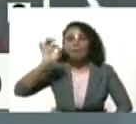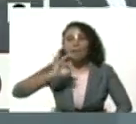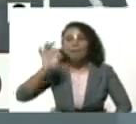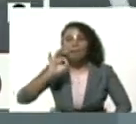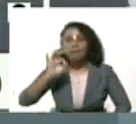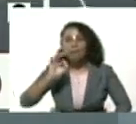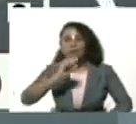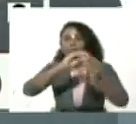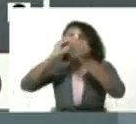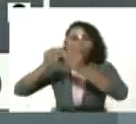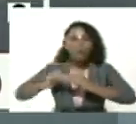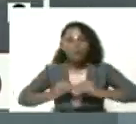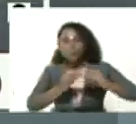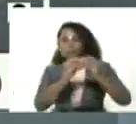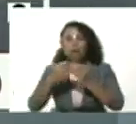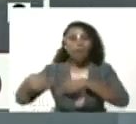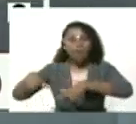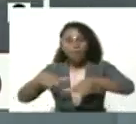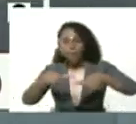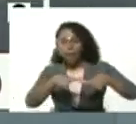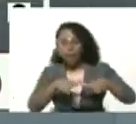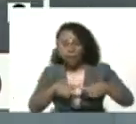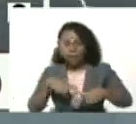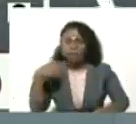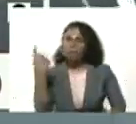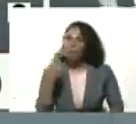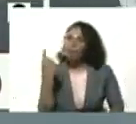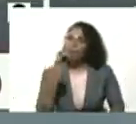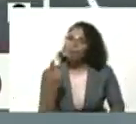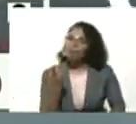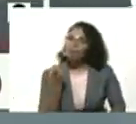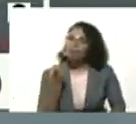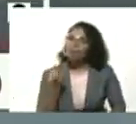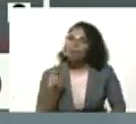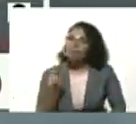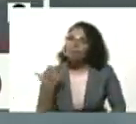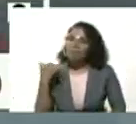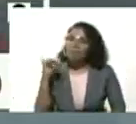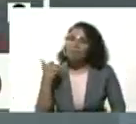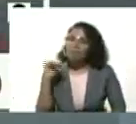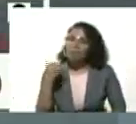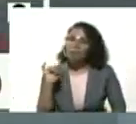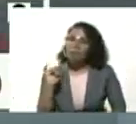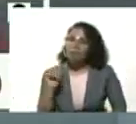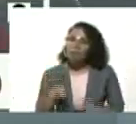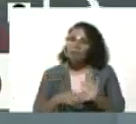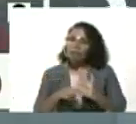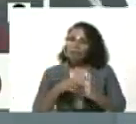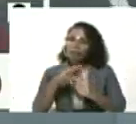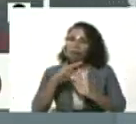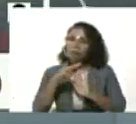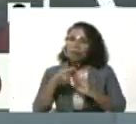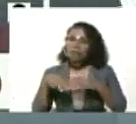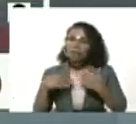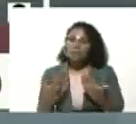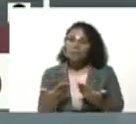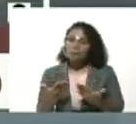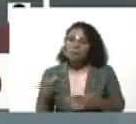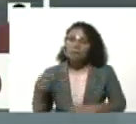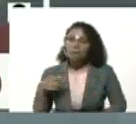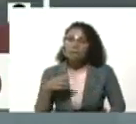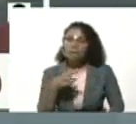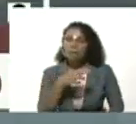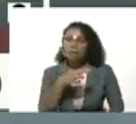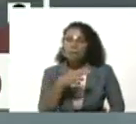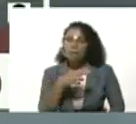de remoción de los sedimentos. Solamente falta que tengamos los niveles de del río de